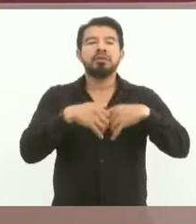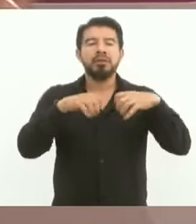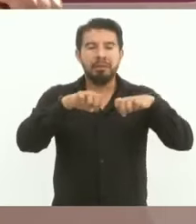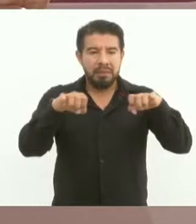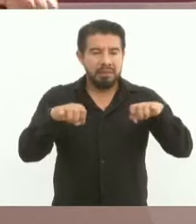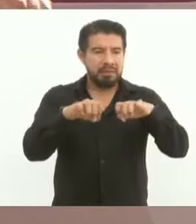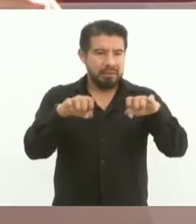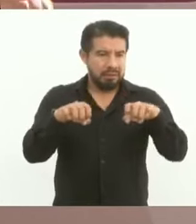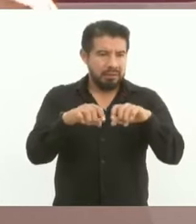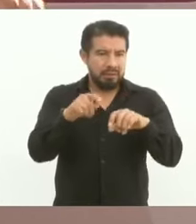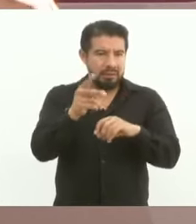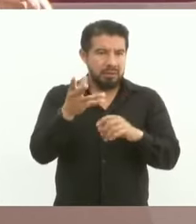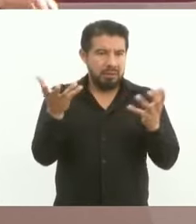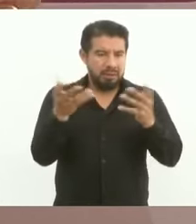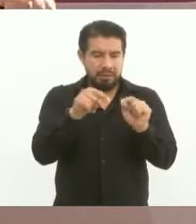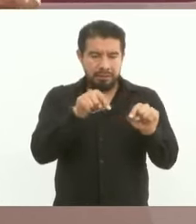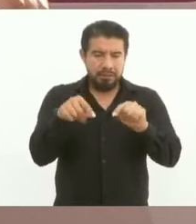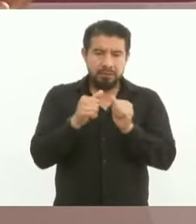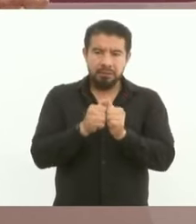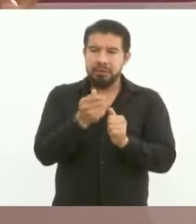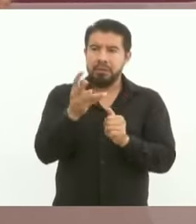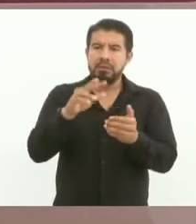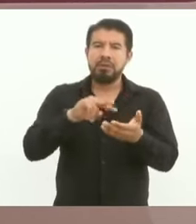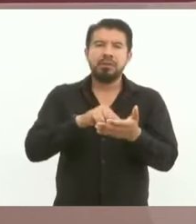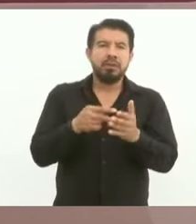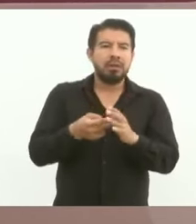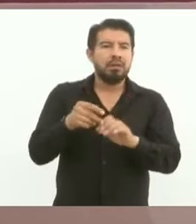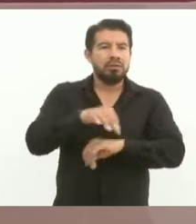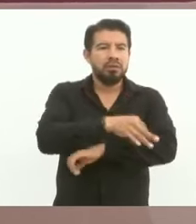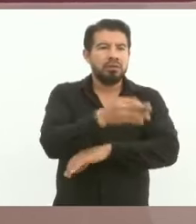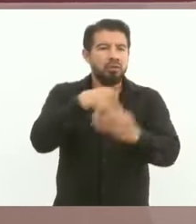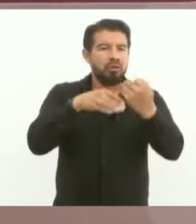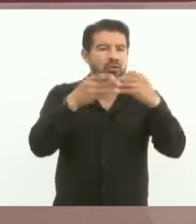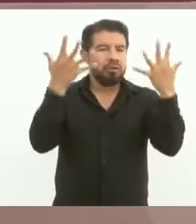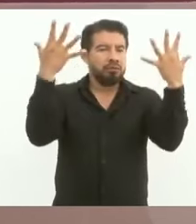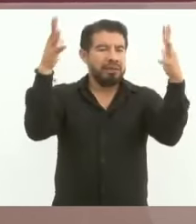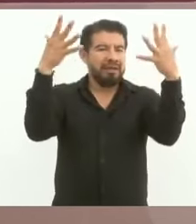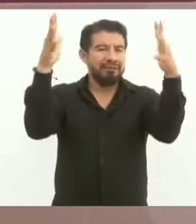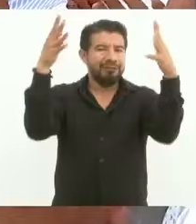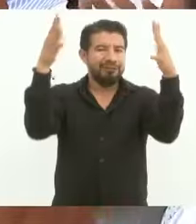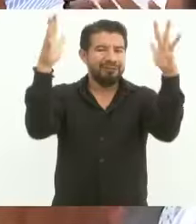ingenieros de las empresas. Un aplauso para ellos